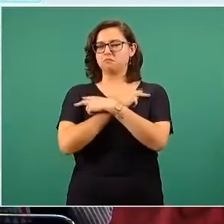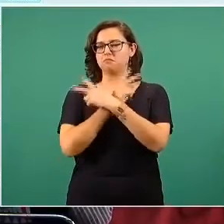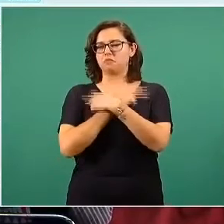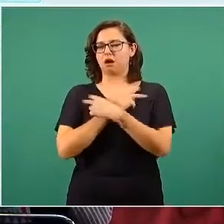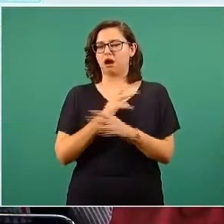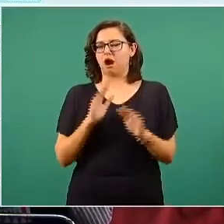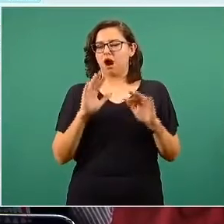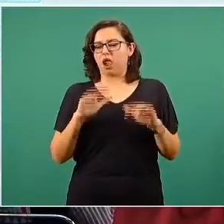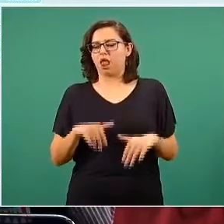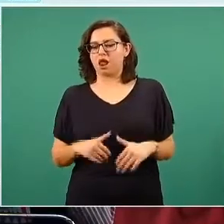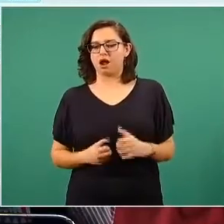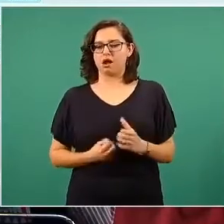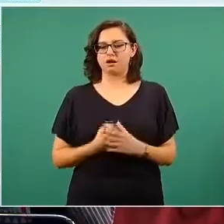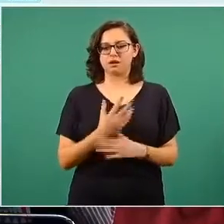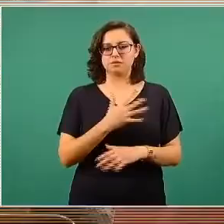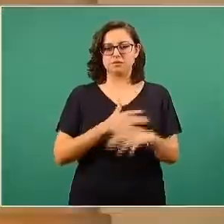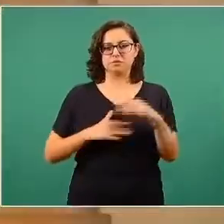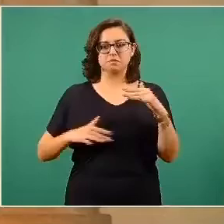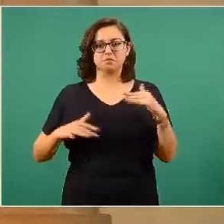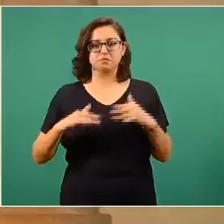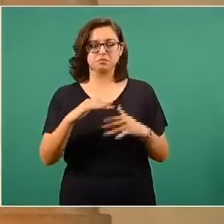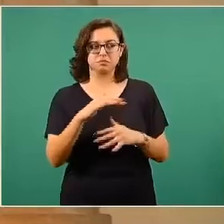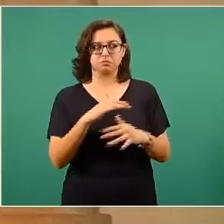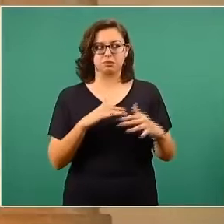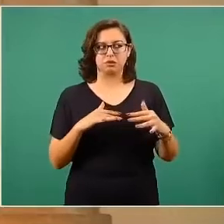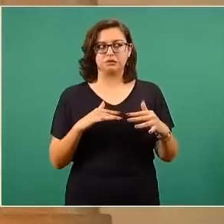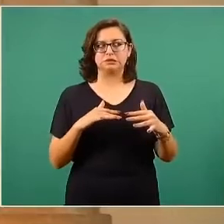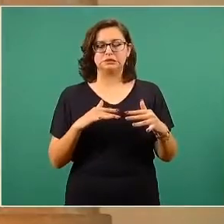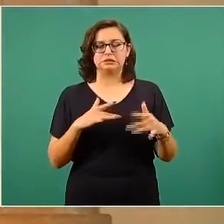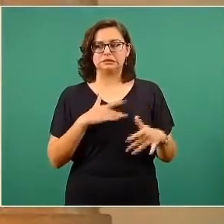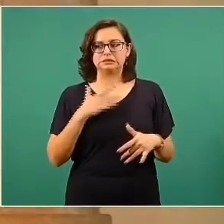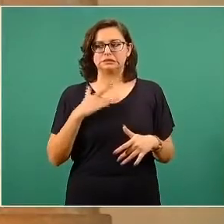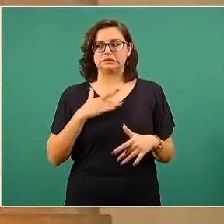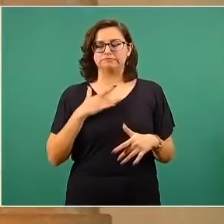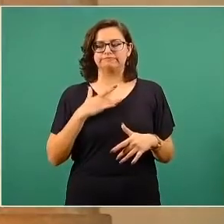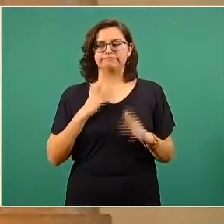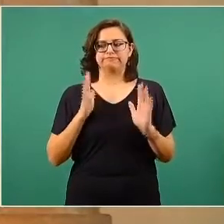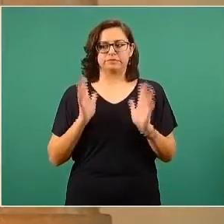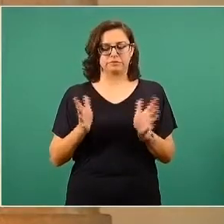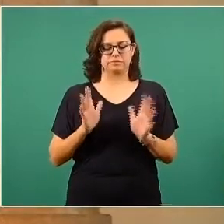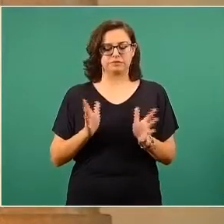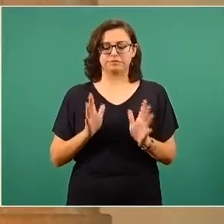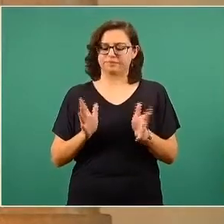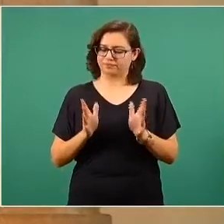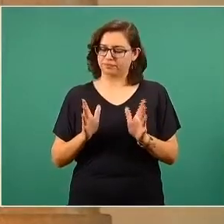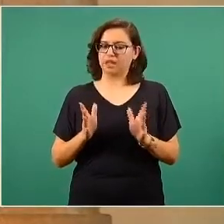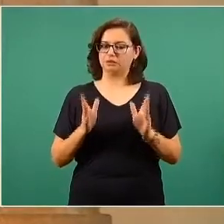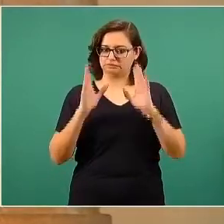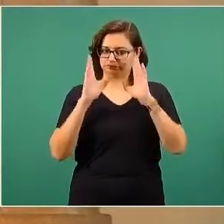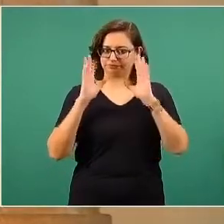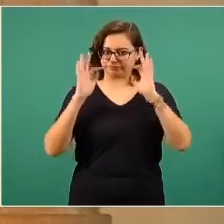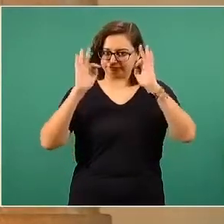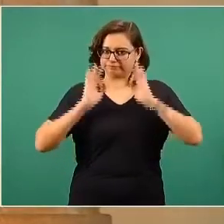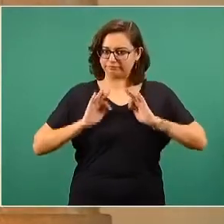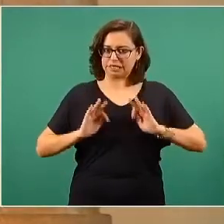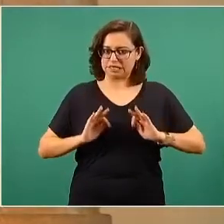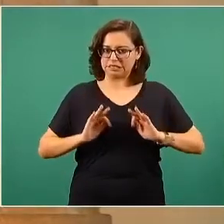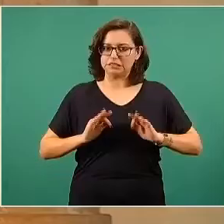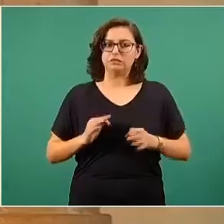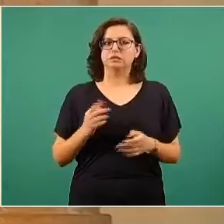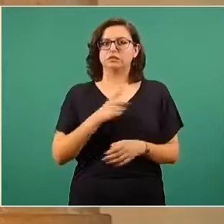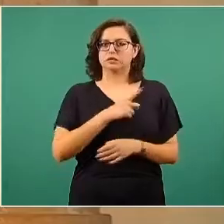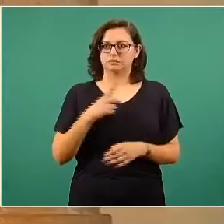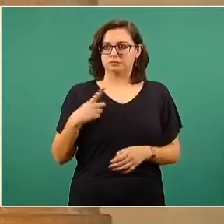movilizarnos un poco, pero ahora entonces retomamos otra vez el hecho de que continuamos en medio de una pandemia como